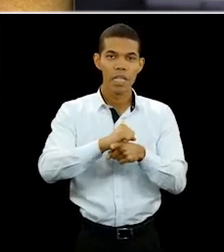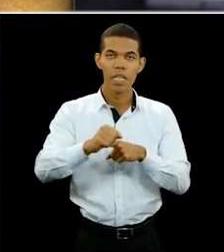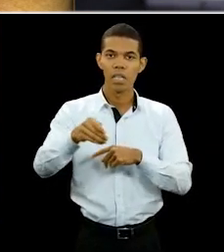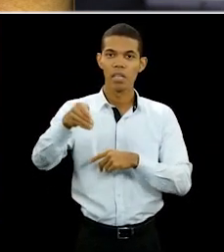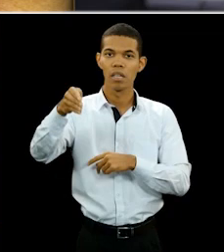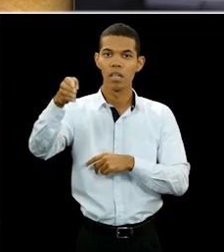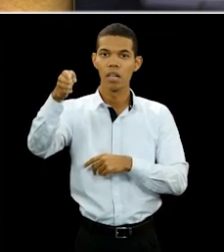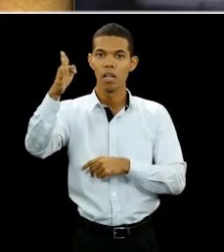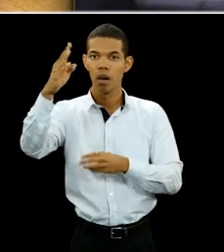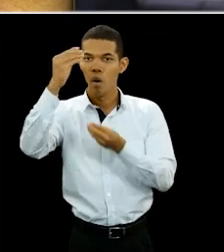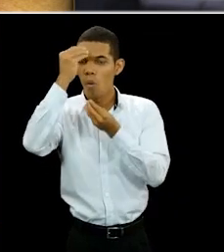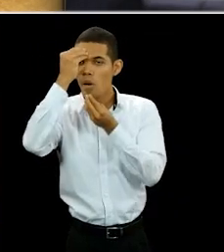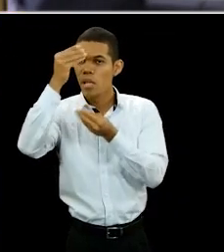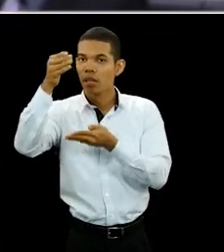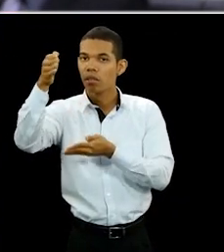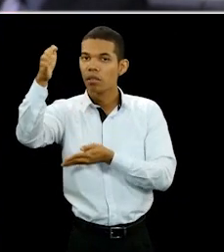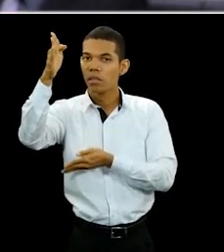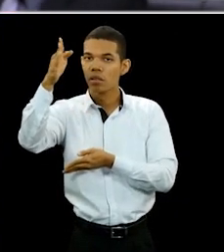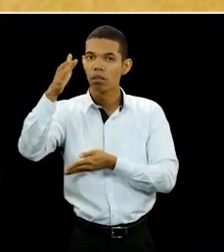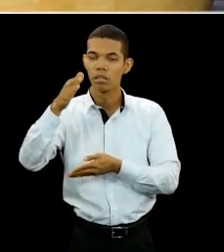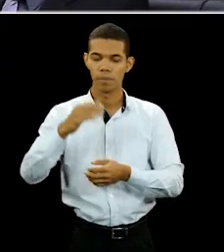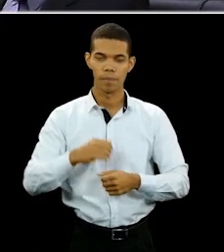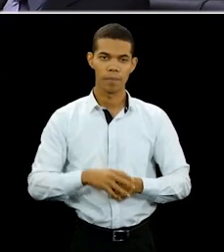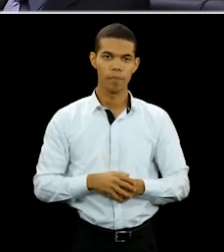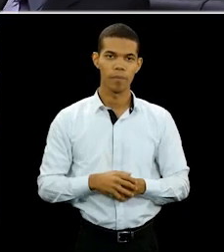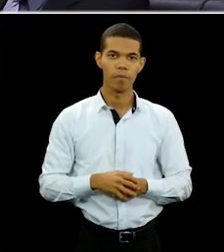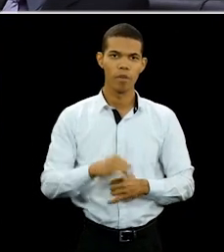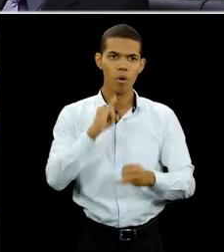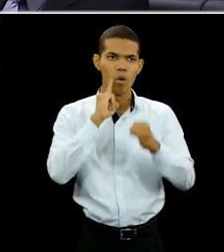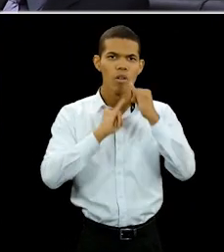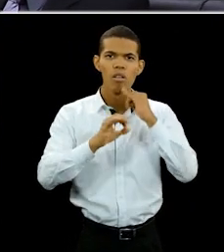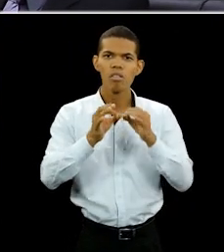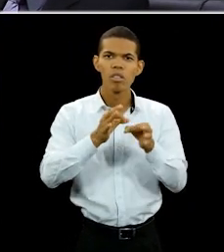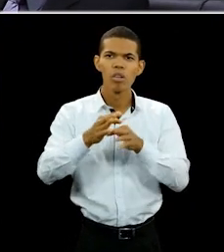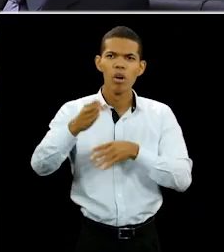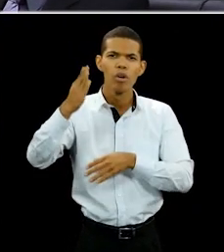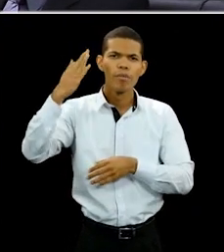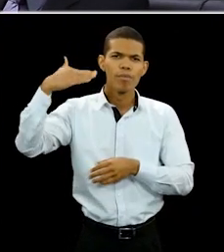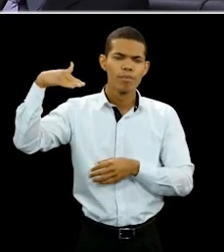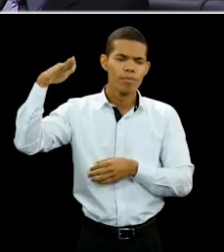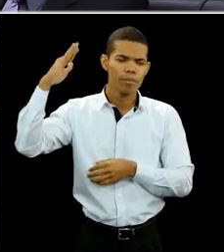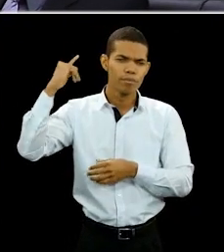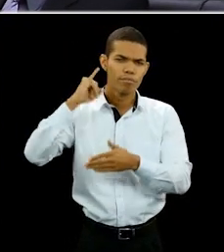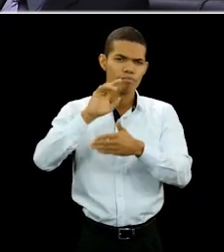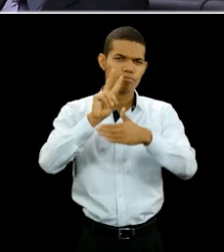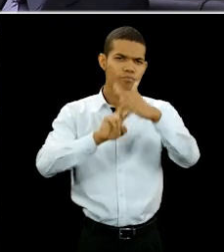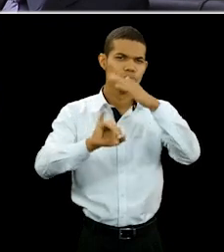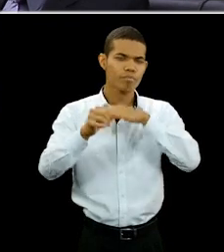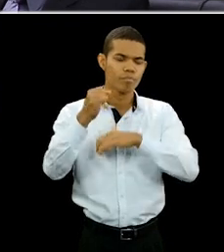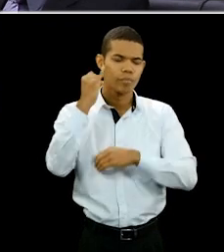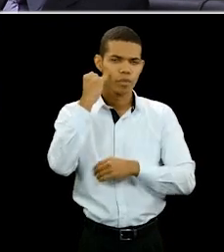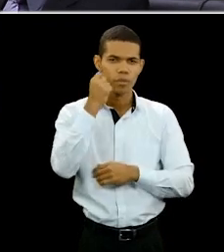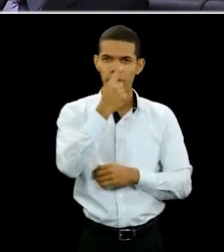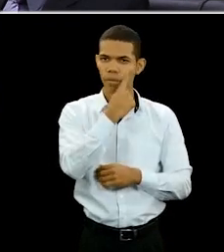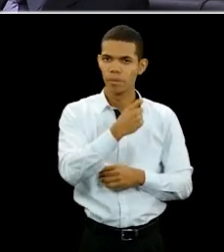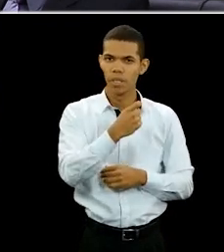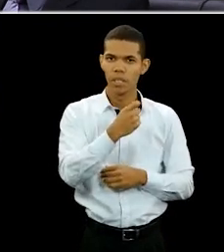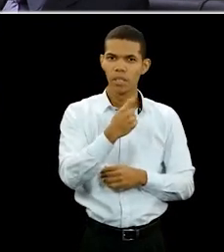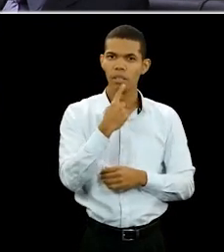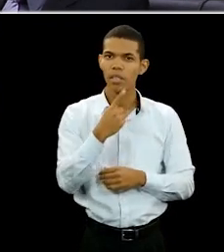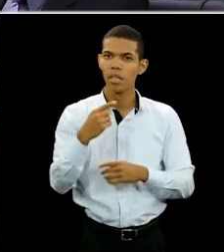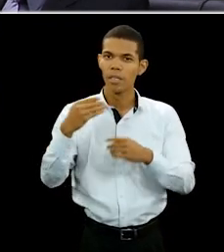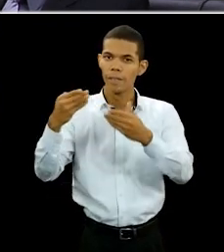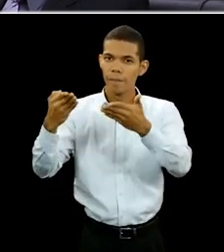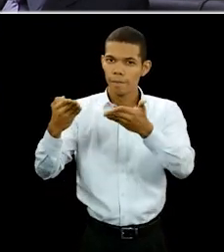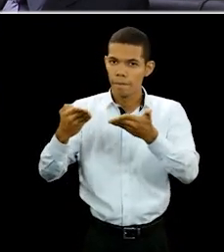este lugar los israelitas ya habían escuchado el profeta Jeremías decir vean es mejor servir al